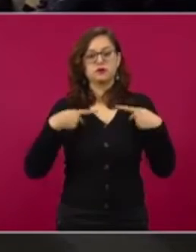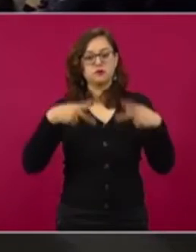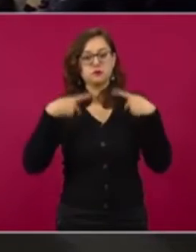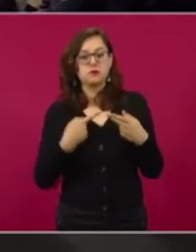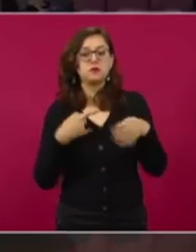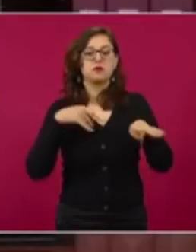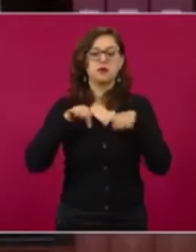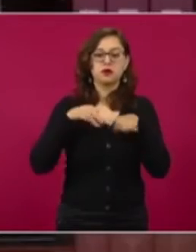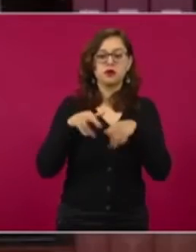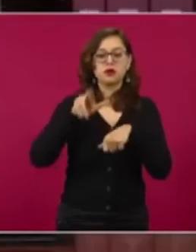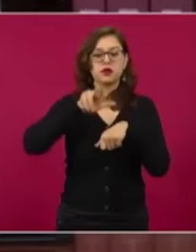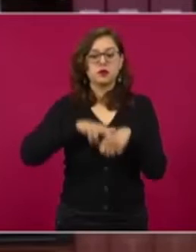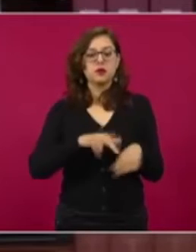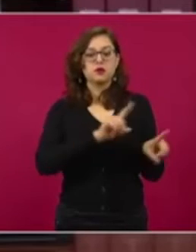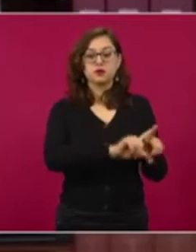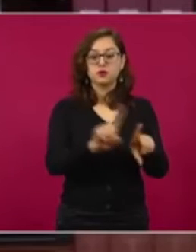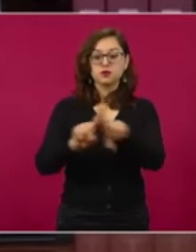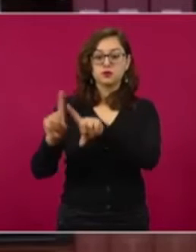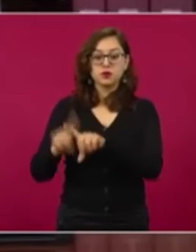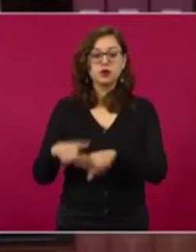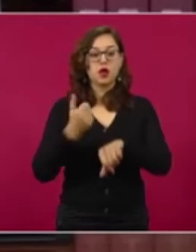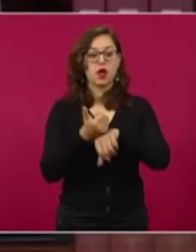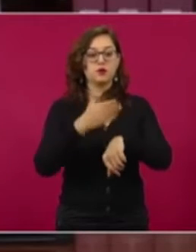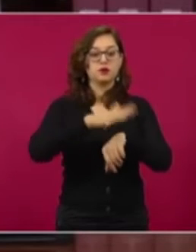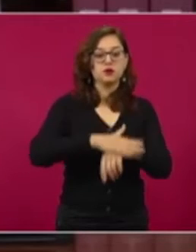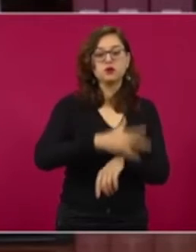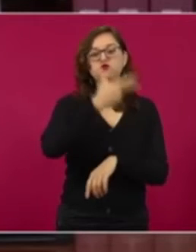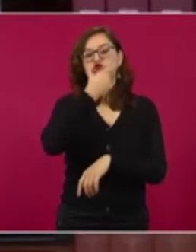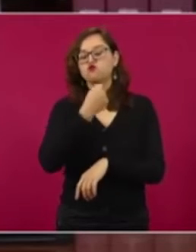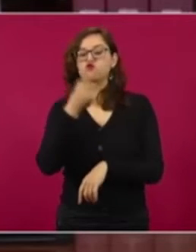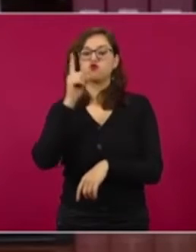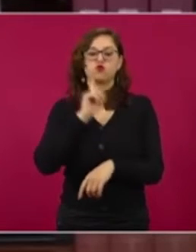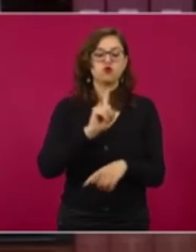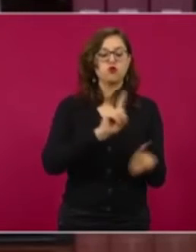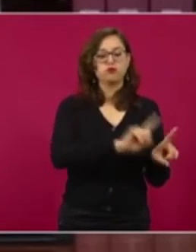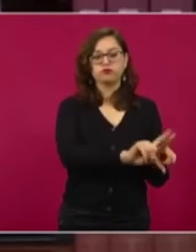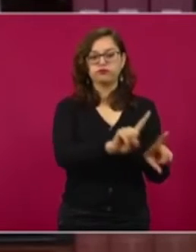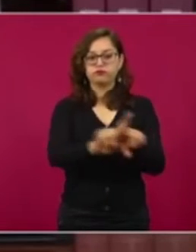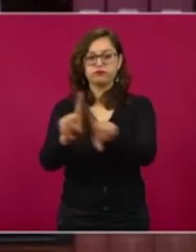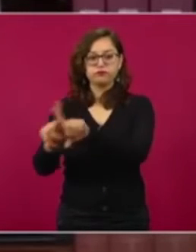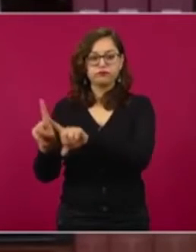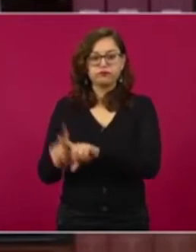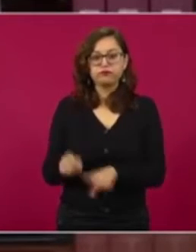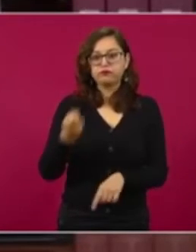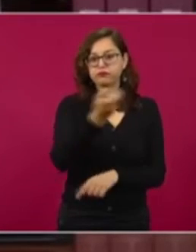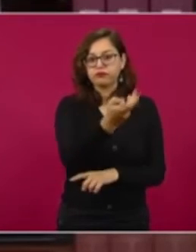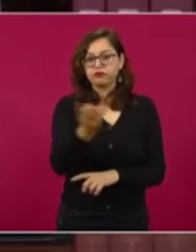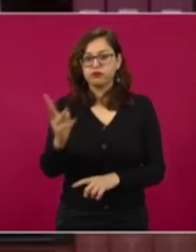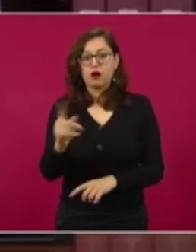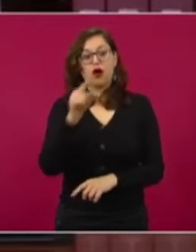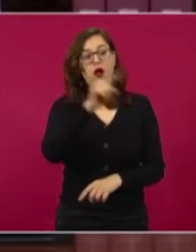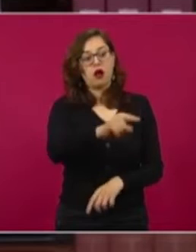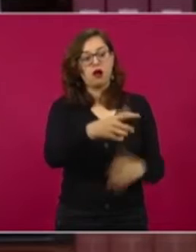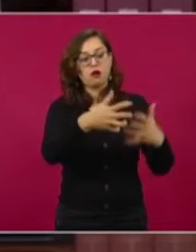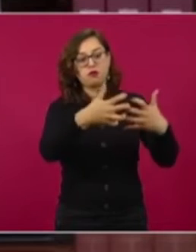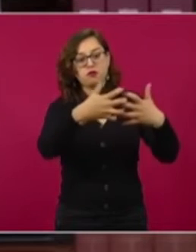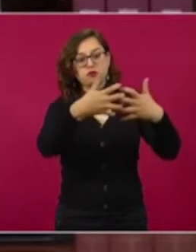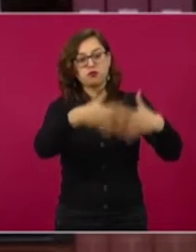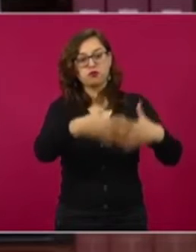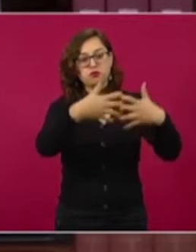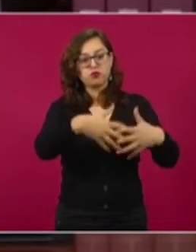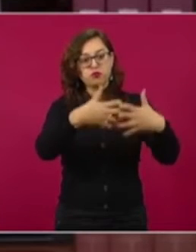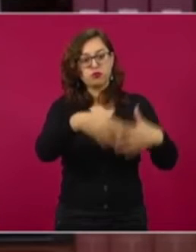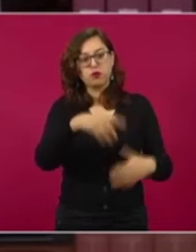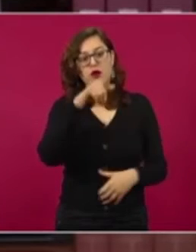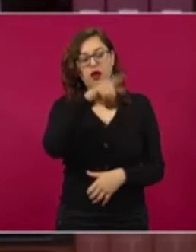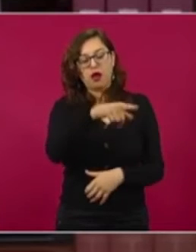obreros, trabajadores administrativos, mujeres, hombres, que laboran en la refinería Deer Park